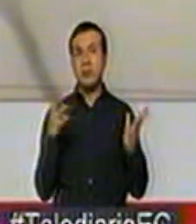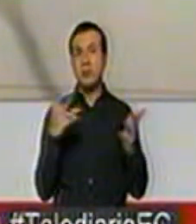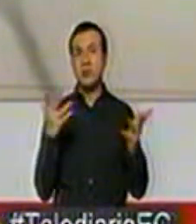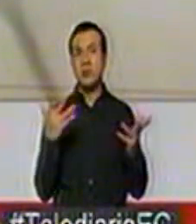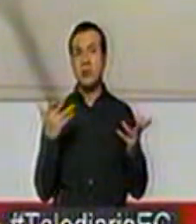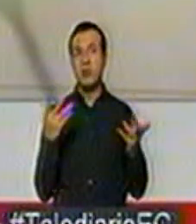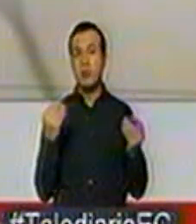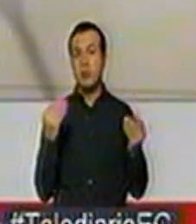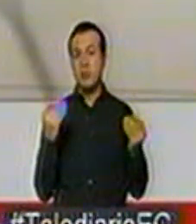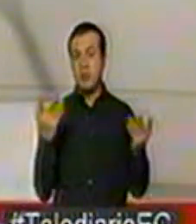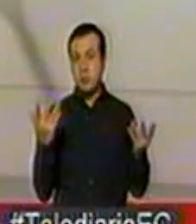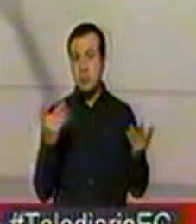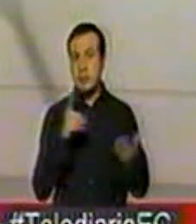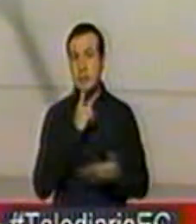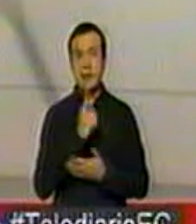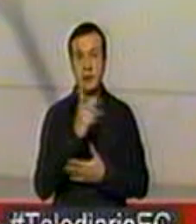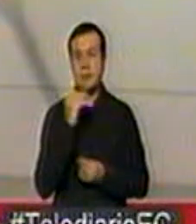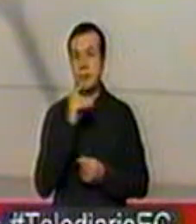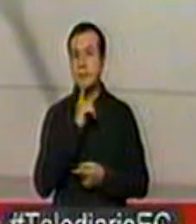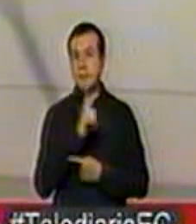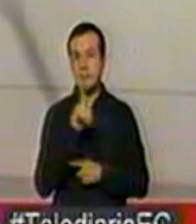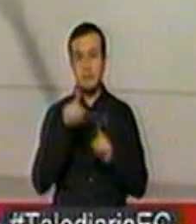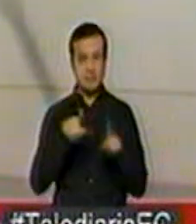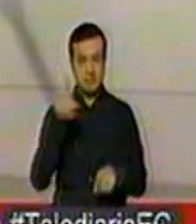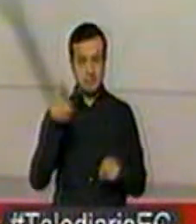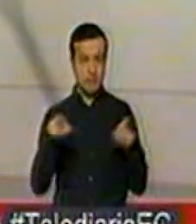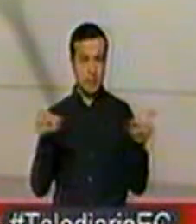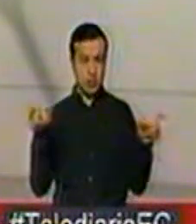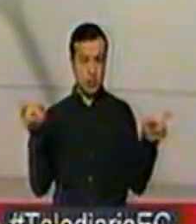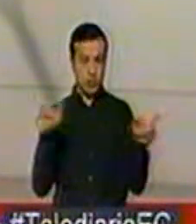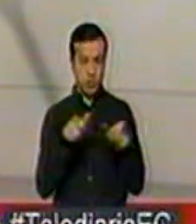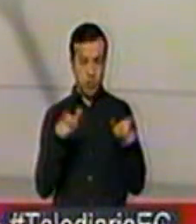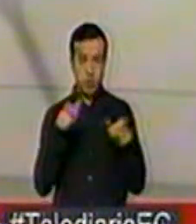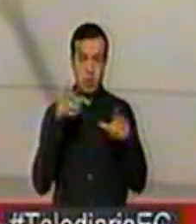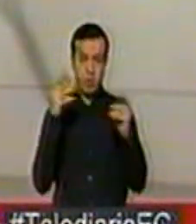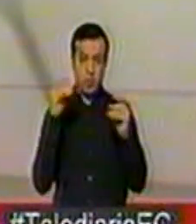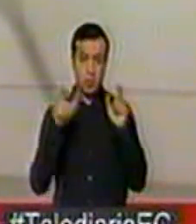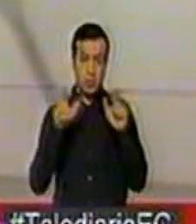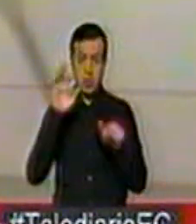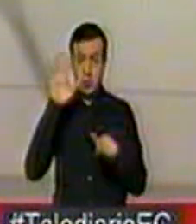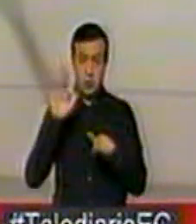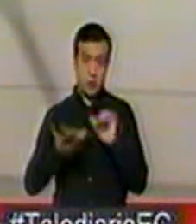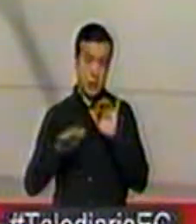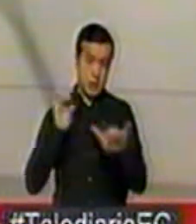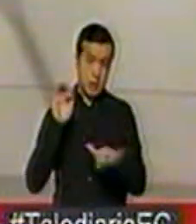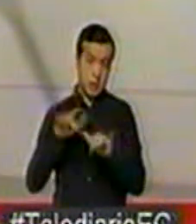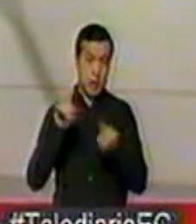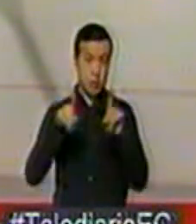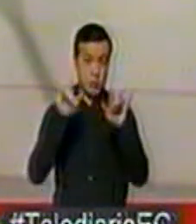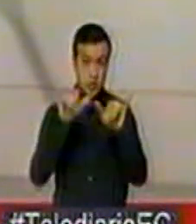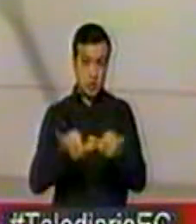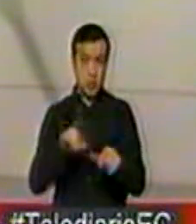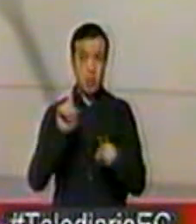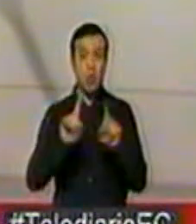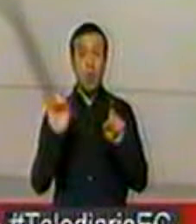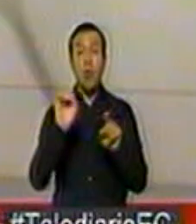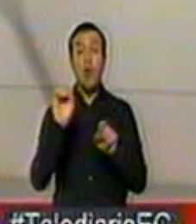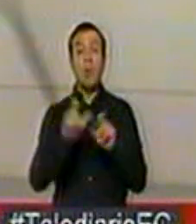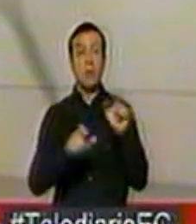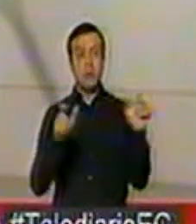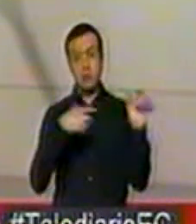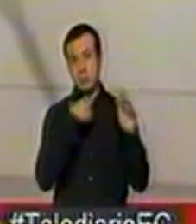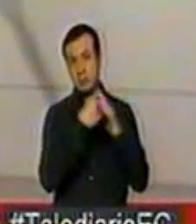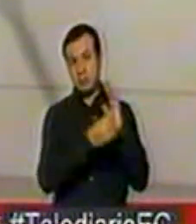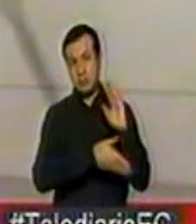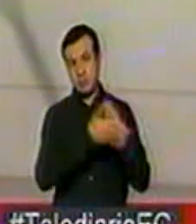bastante elevada, vamos a decir, de ciudadanos que están ingresando, tanto que van a quedarse como ciudadanos que